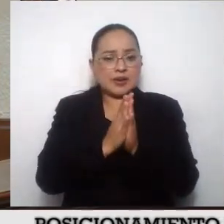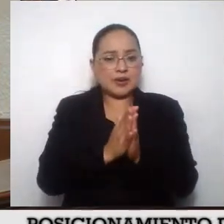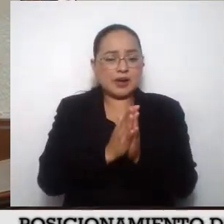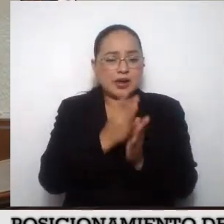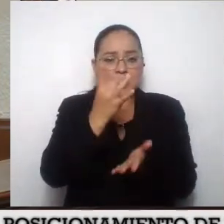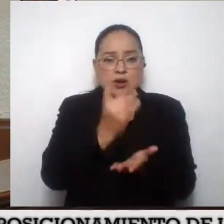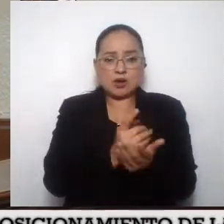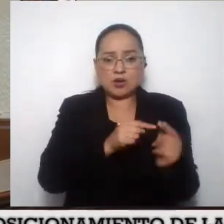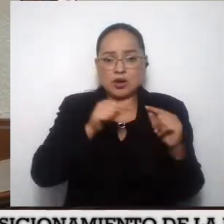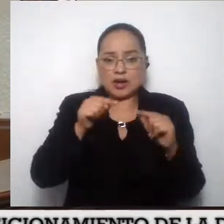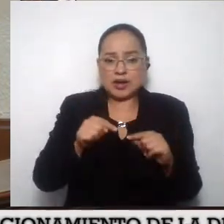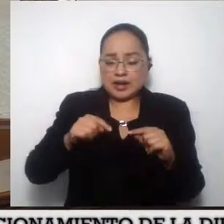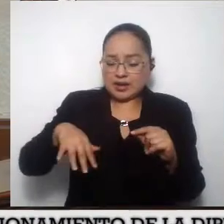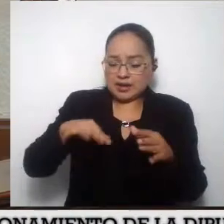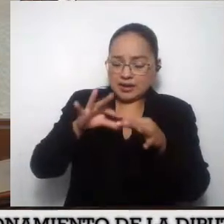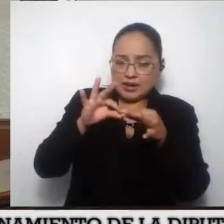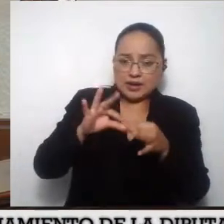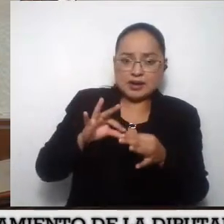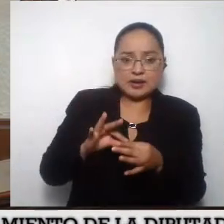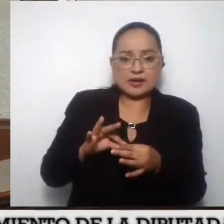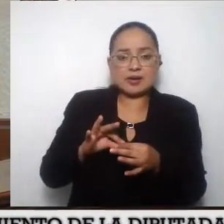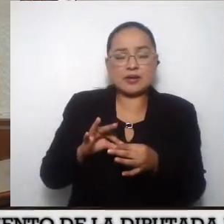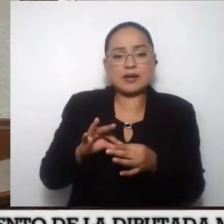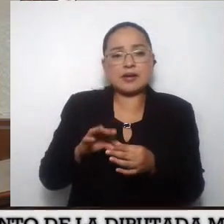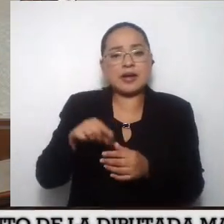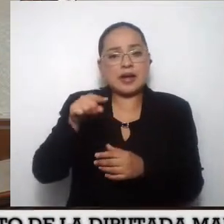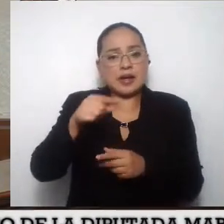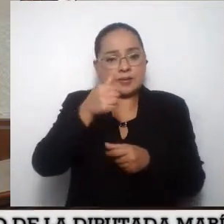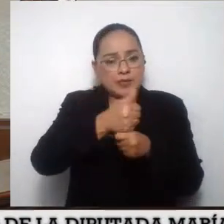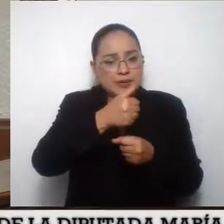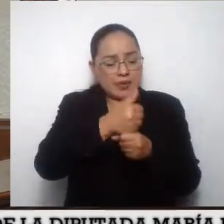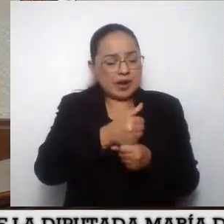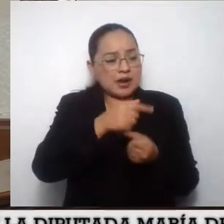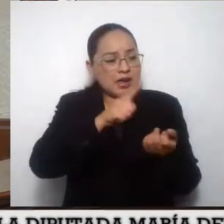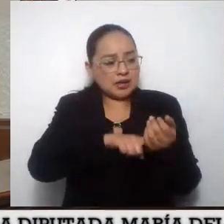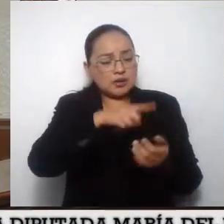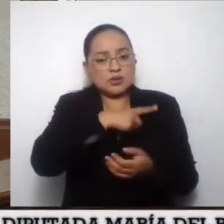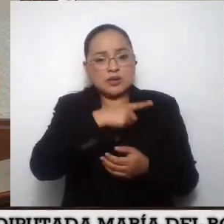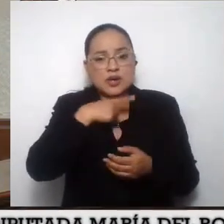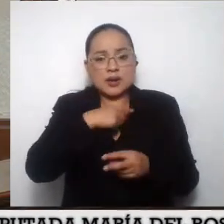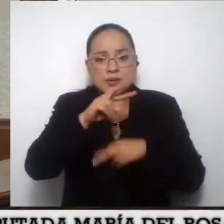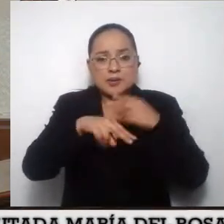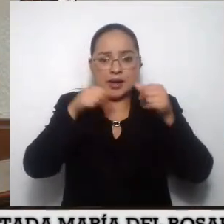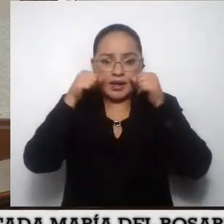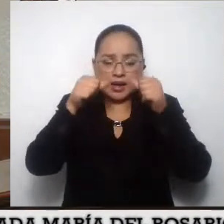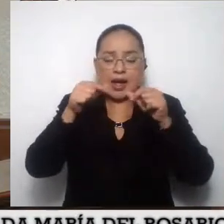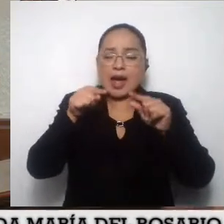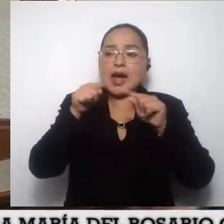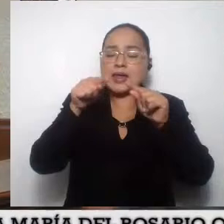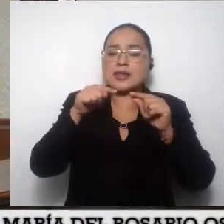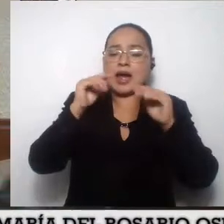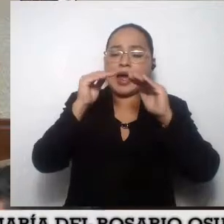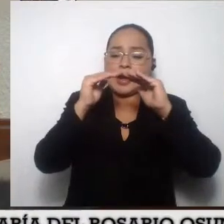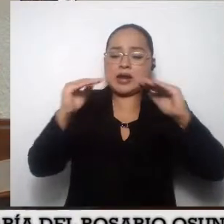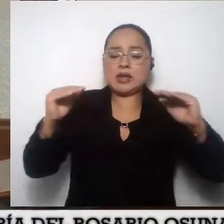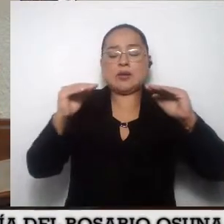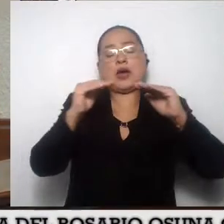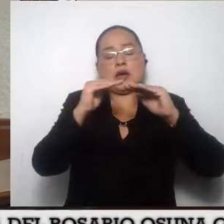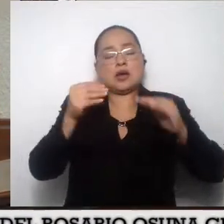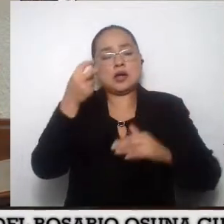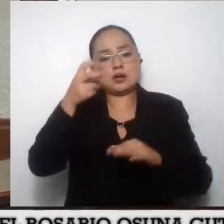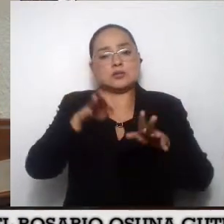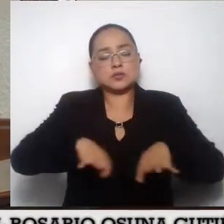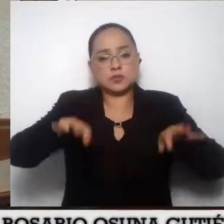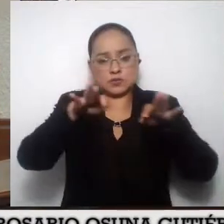necesidades antes mencionadas de esta primaria, pues que se atienda la techumbre, de suma importancia. Aquí